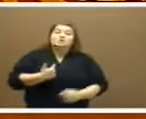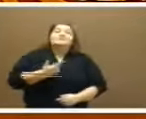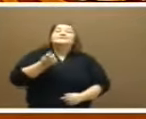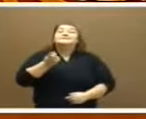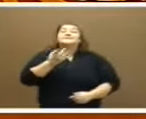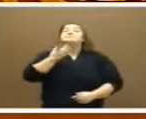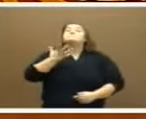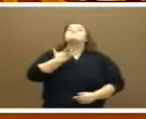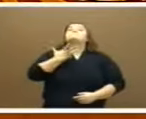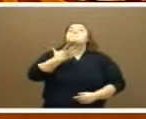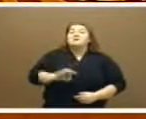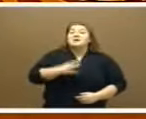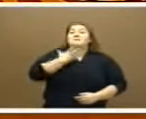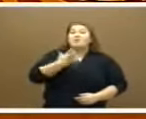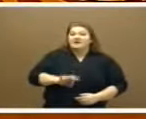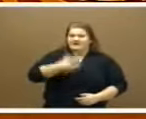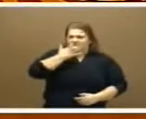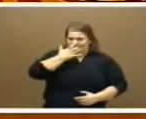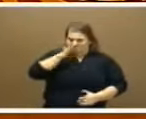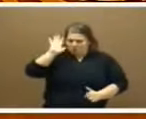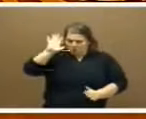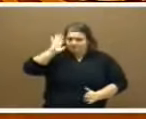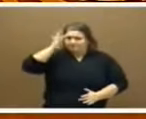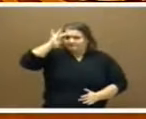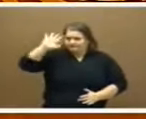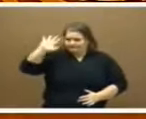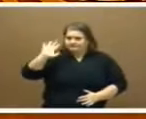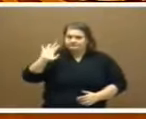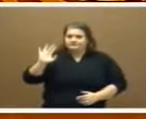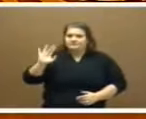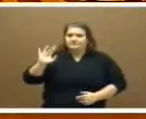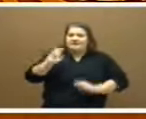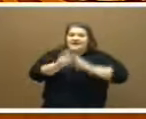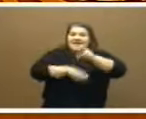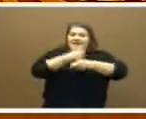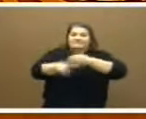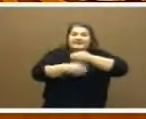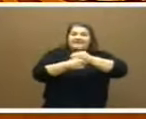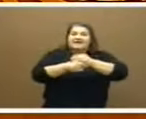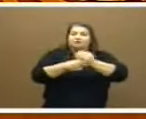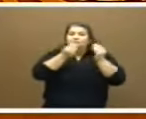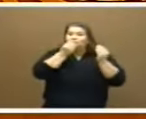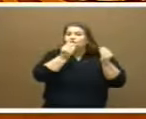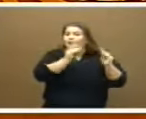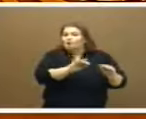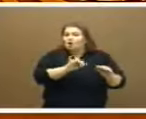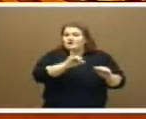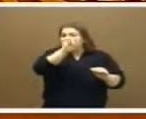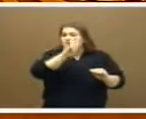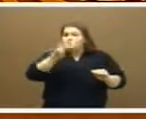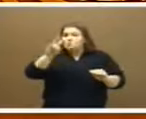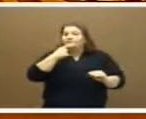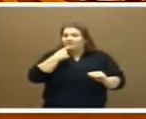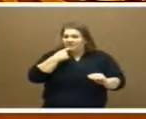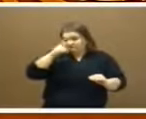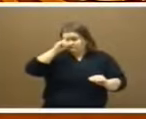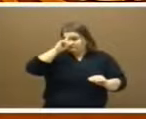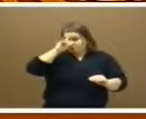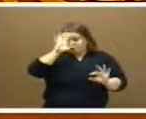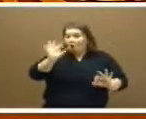viable planteada tal cual en esa enmienda de sustitución que plantea Izquierda Unida, es mucho más coherente